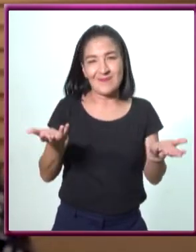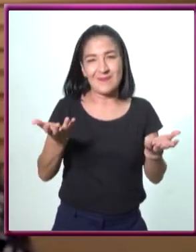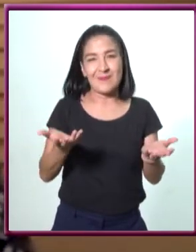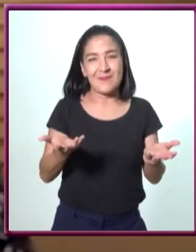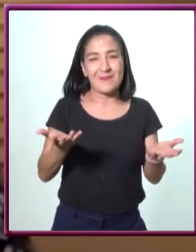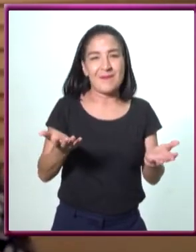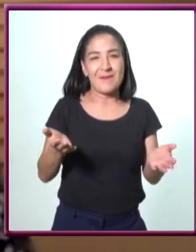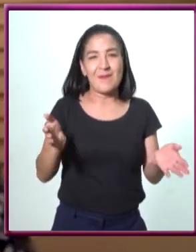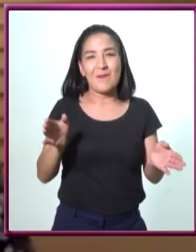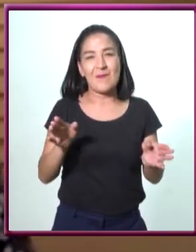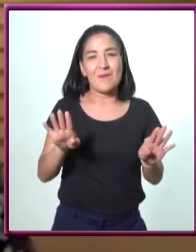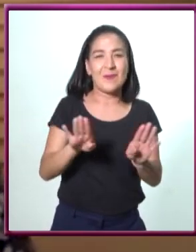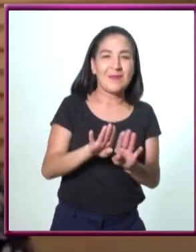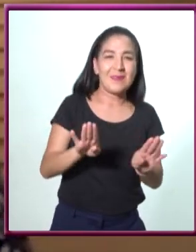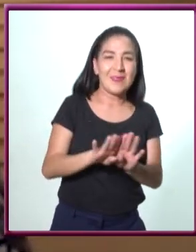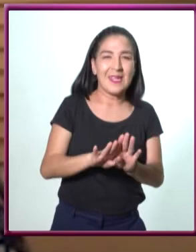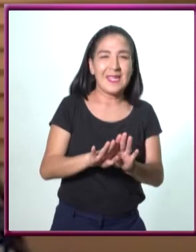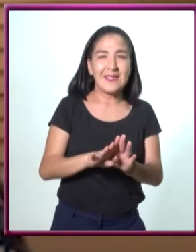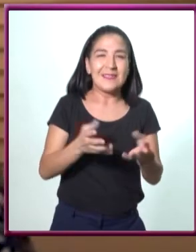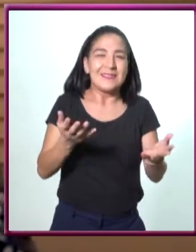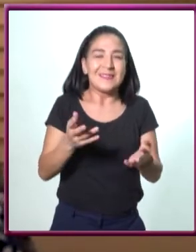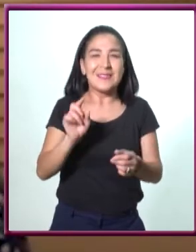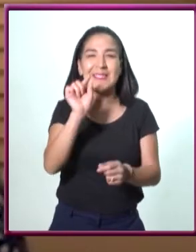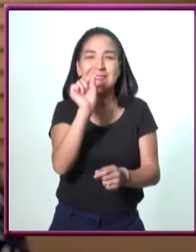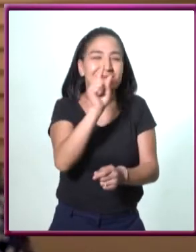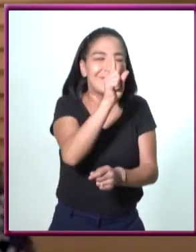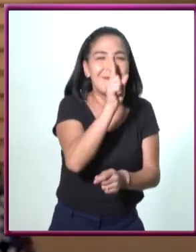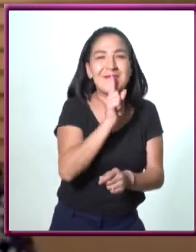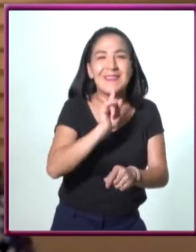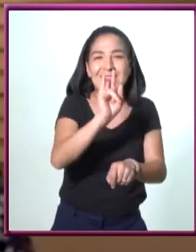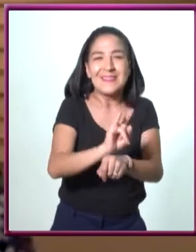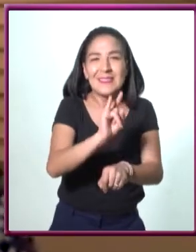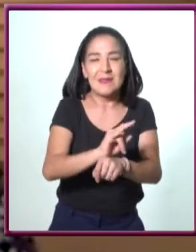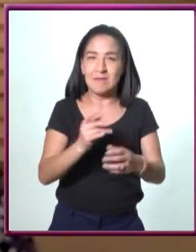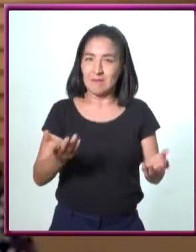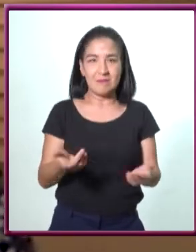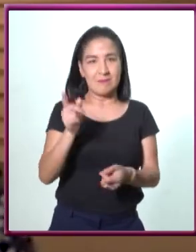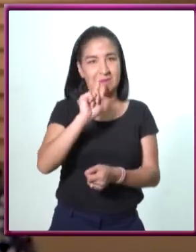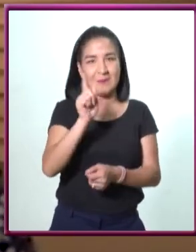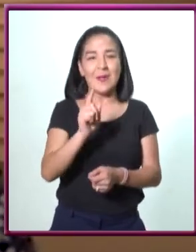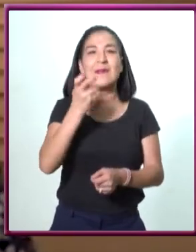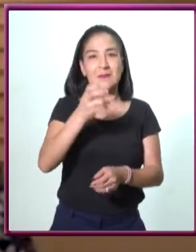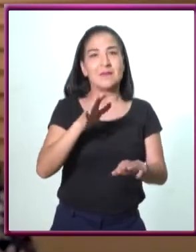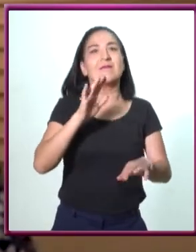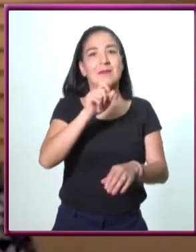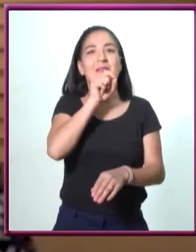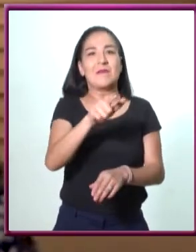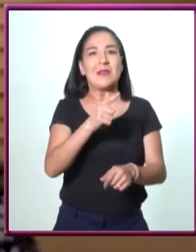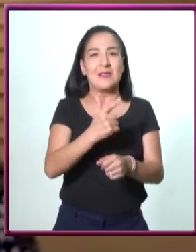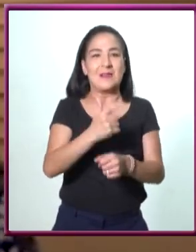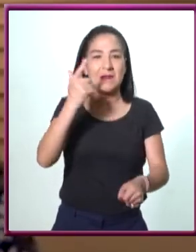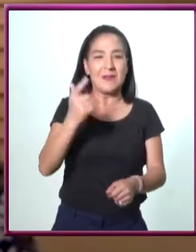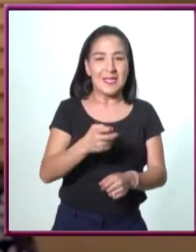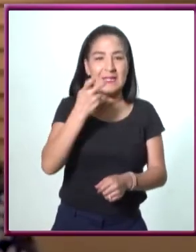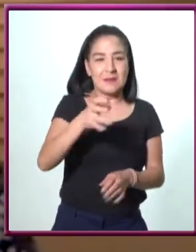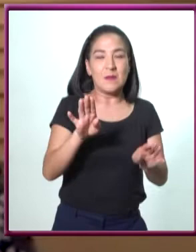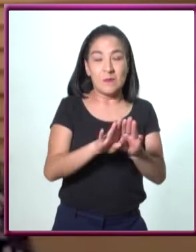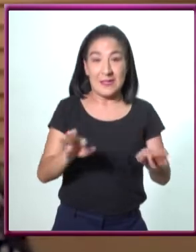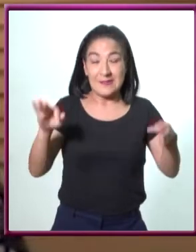son de poca consecuencia, mentiras chiquitas, mentiras blancas, de pronto el